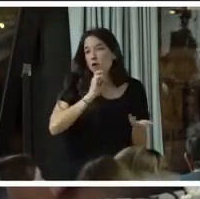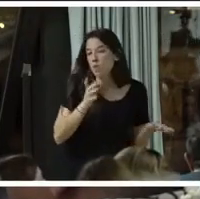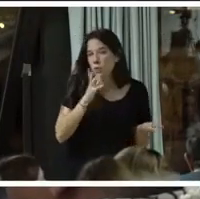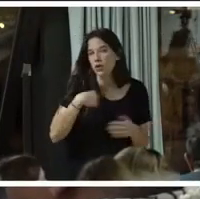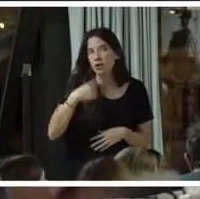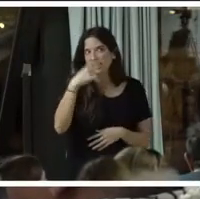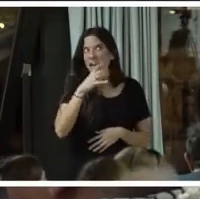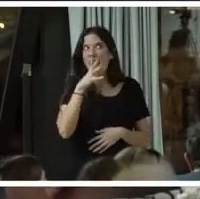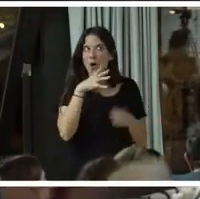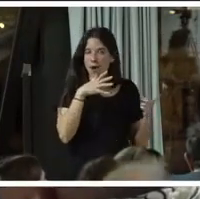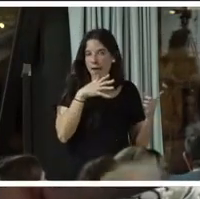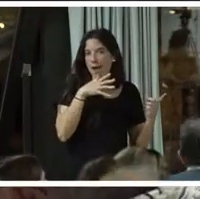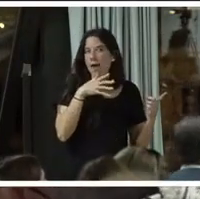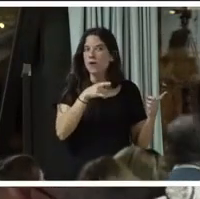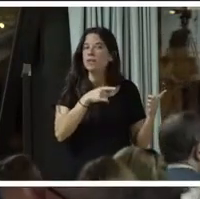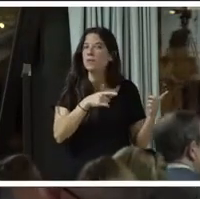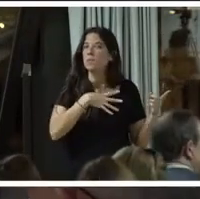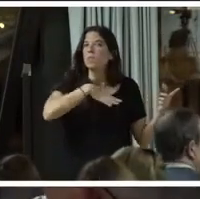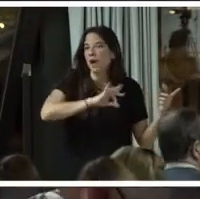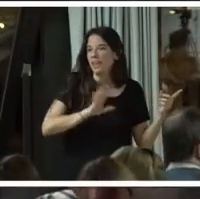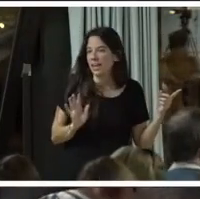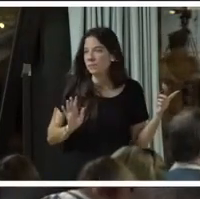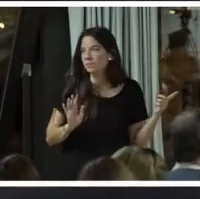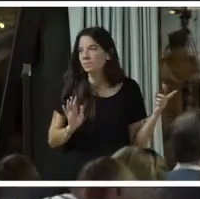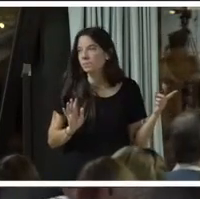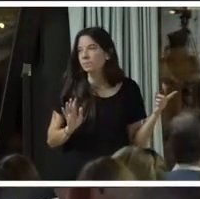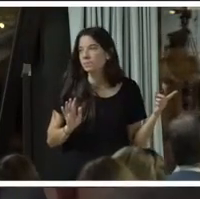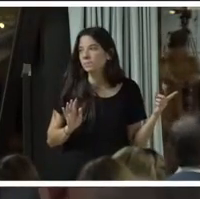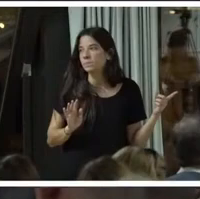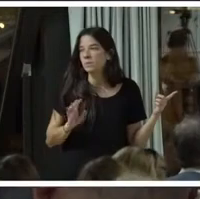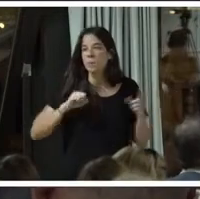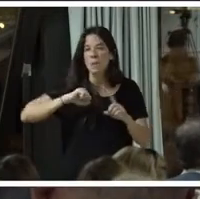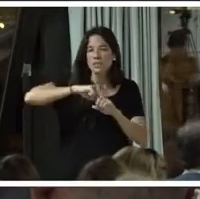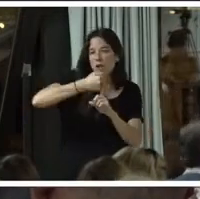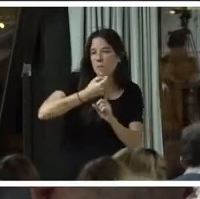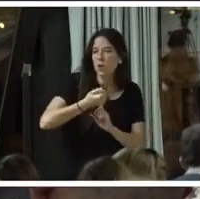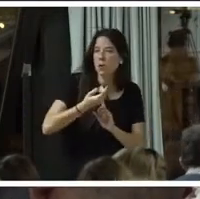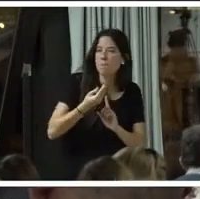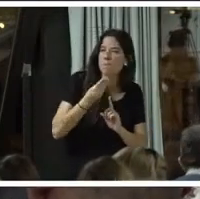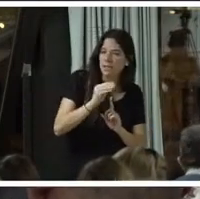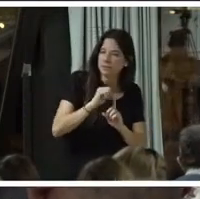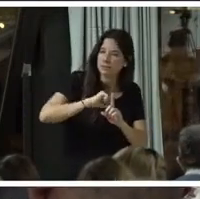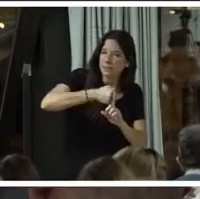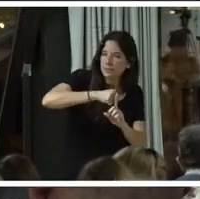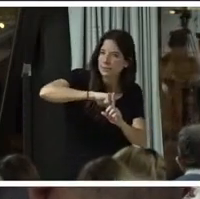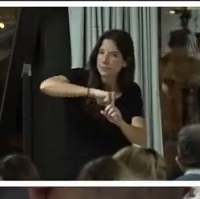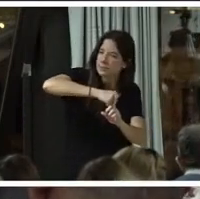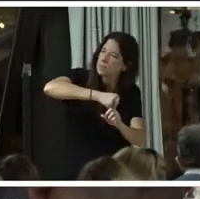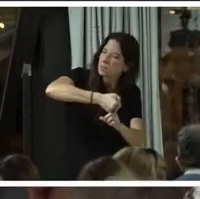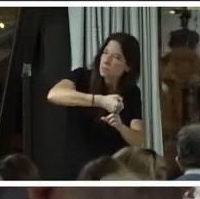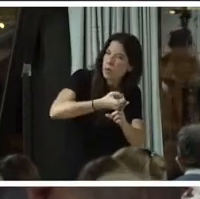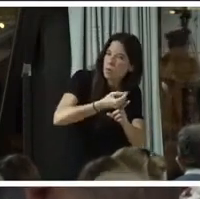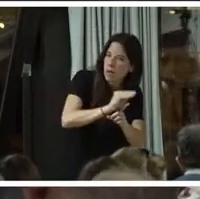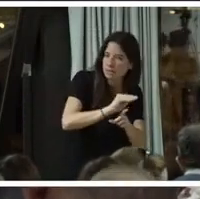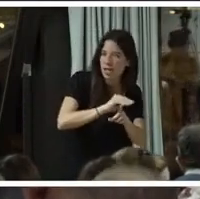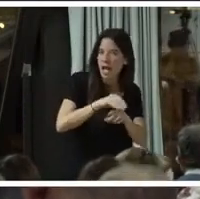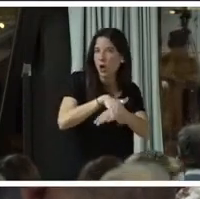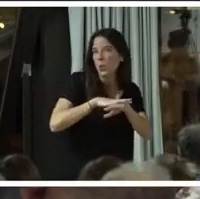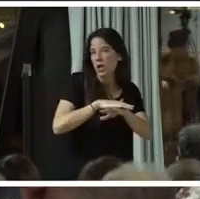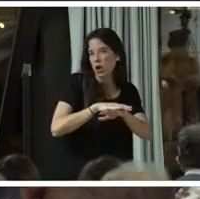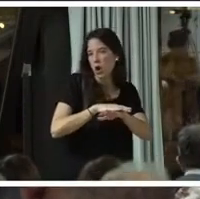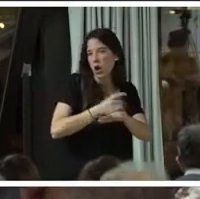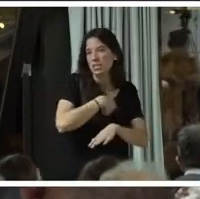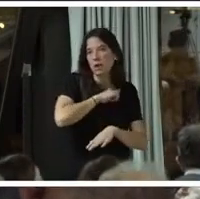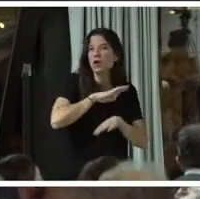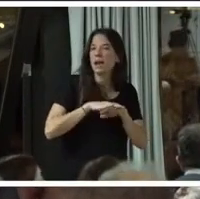Ahora tiene en su mano eh para un poco presar más al gobierno español que rompe relaciones